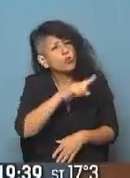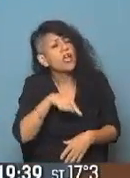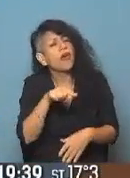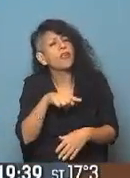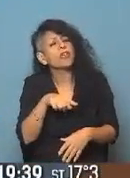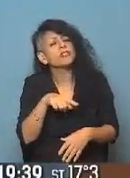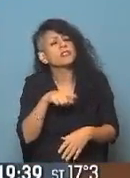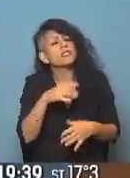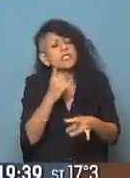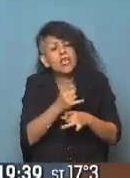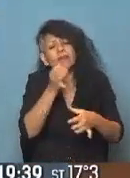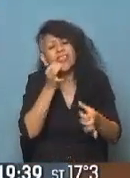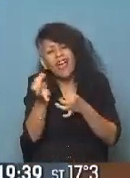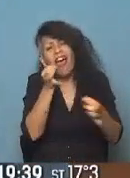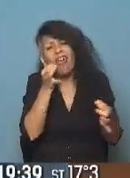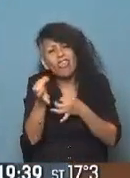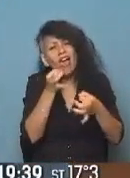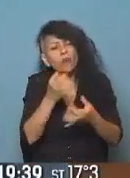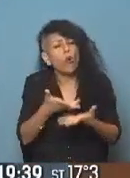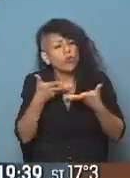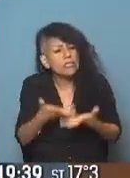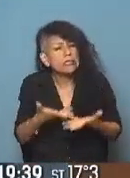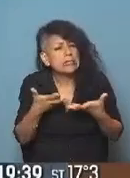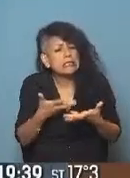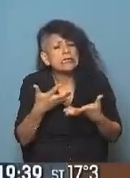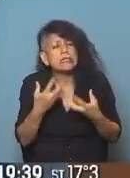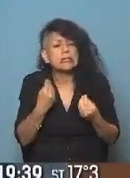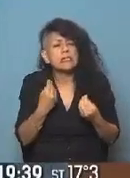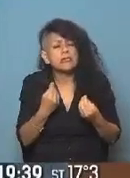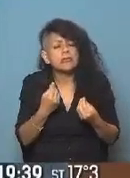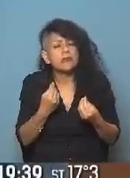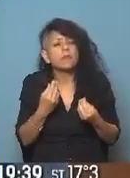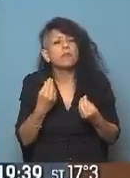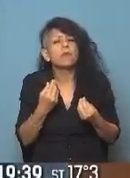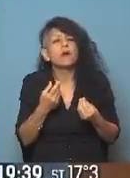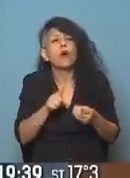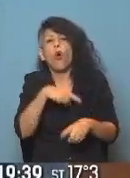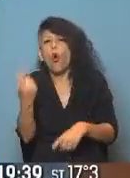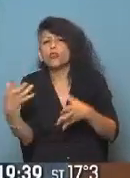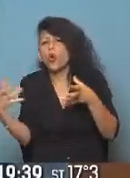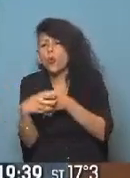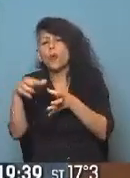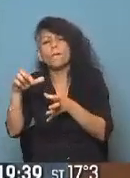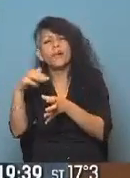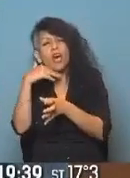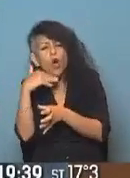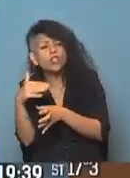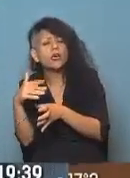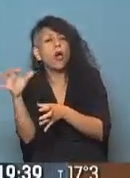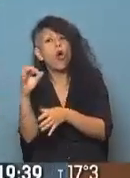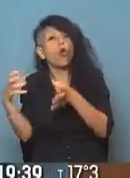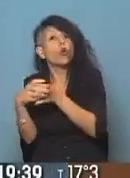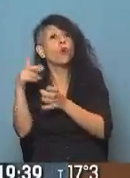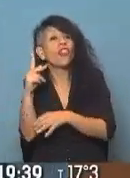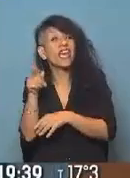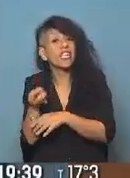dice, dialogan para tratar de mejorar en todo caso, pero aprobar, tener un nuevo presupuesto con respecto a otros sectores del PJ o más bien del kirchnerismo